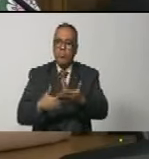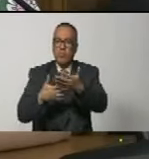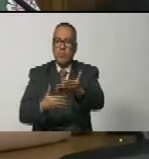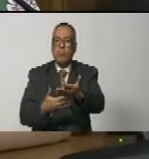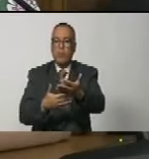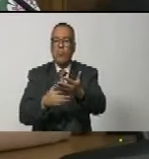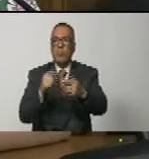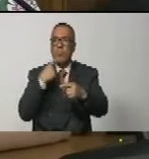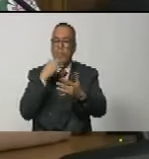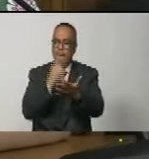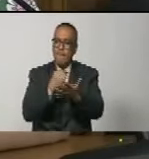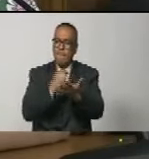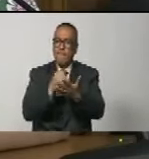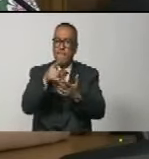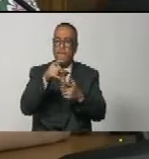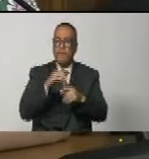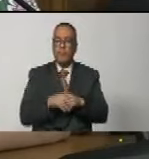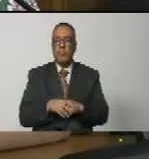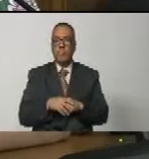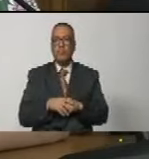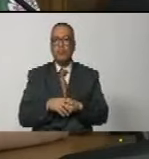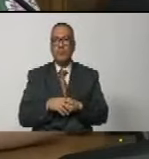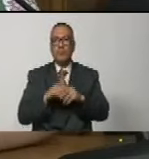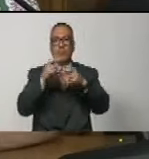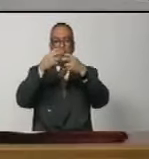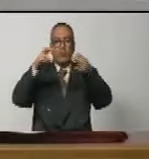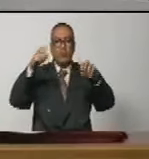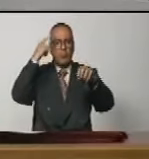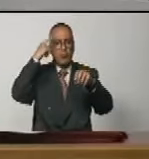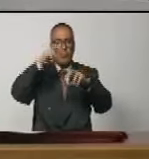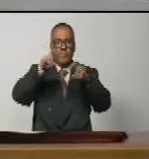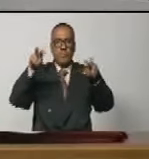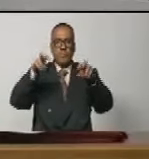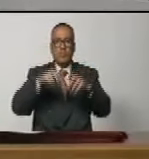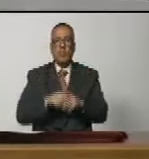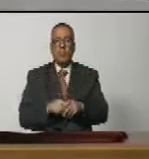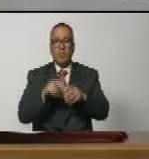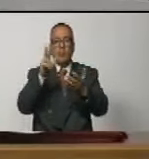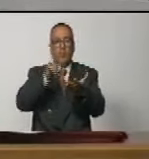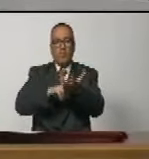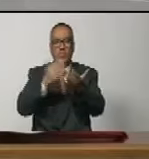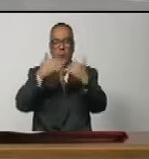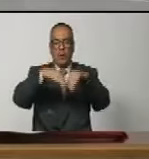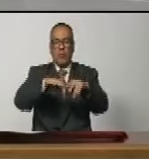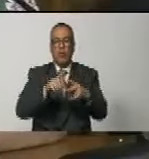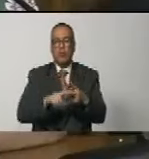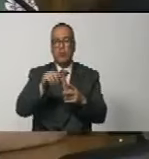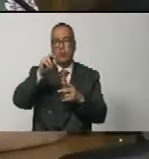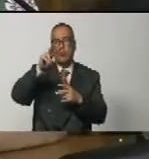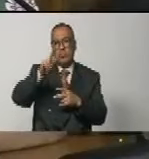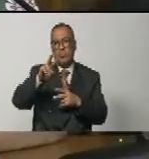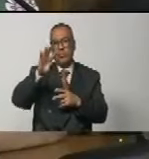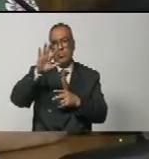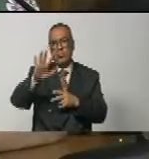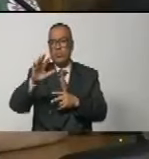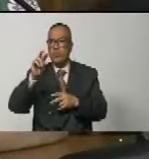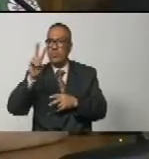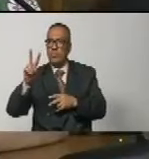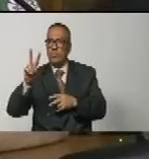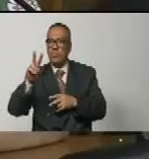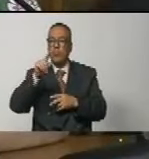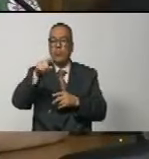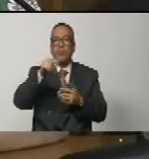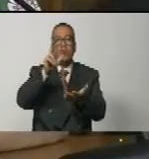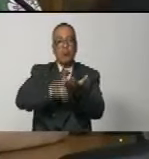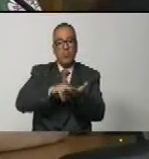de alegatos y pruebas. Es todo, ciudadano presidente. En consideración al epígrafe. Queda aprobado. Siguiente. Ducentésimo quincuagésimo segunda.